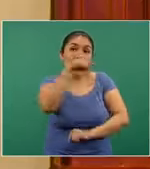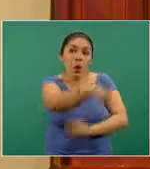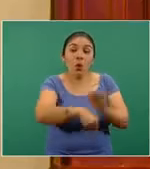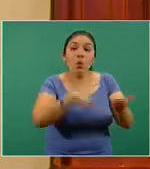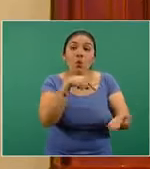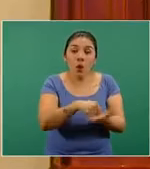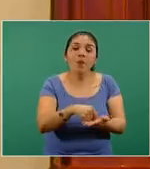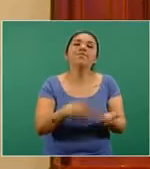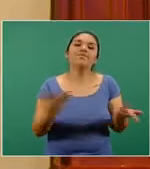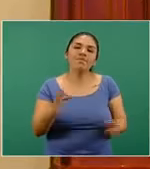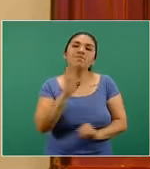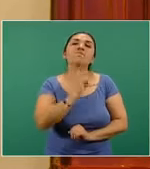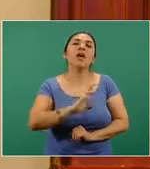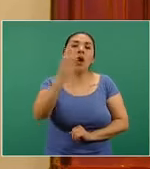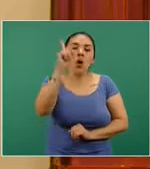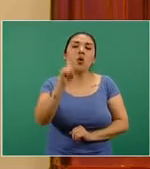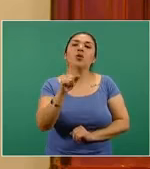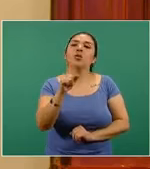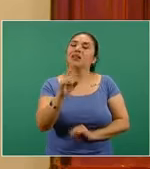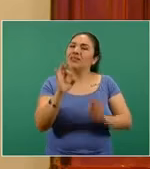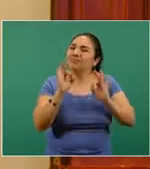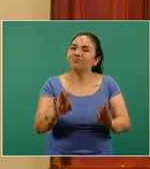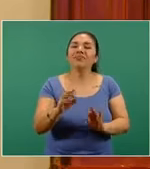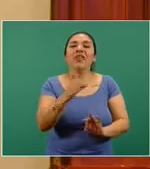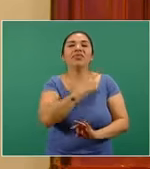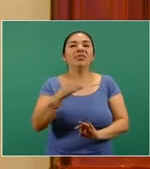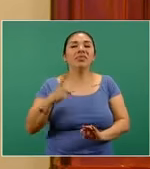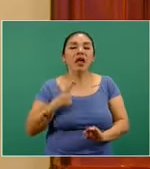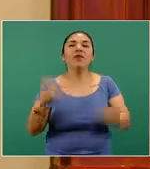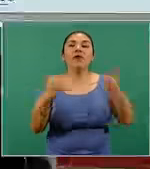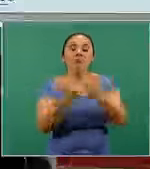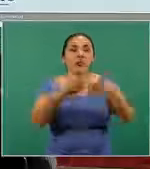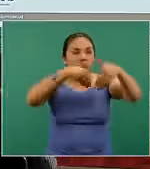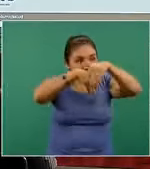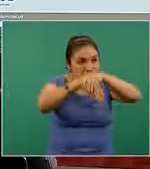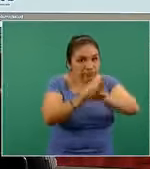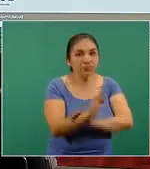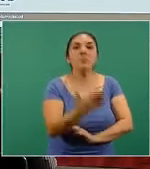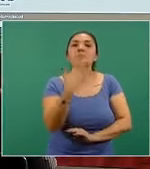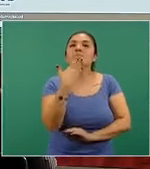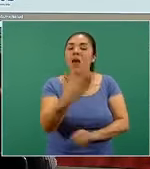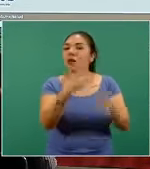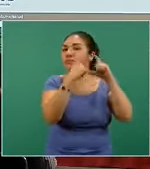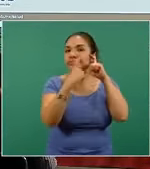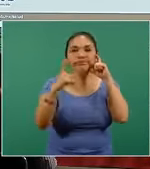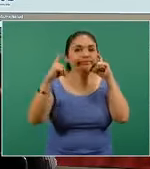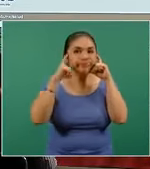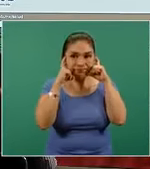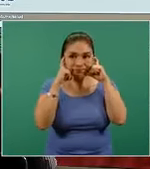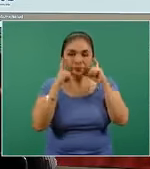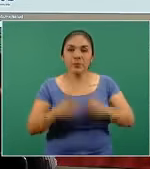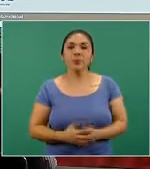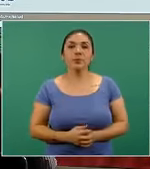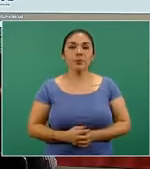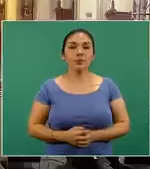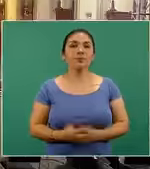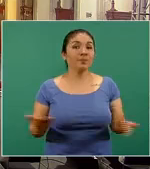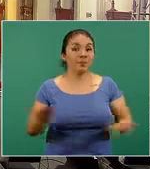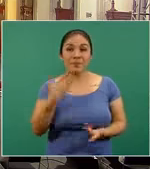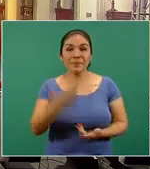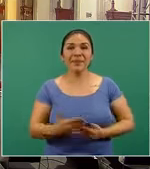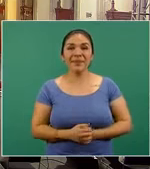donde preferentemente e idealmente debemos de utilizar y de manera correcta el cubrebocas. Muy